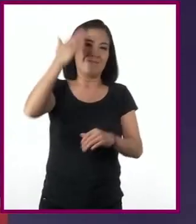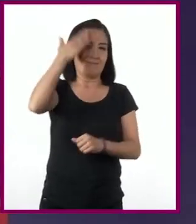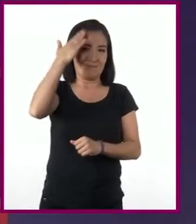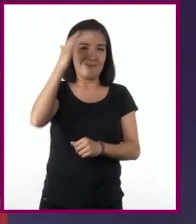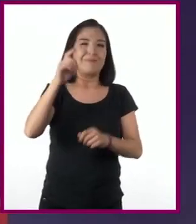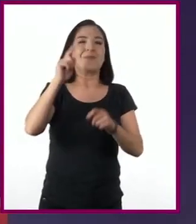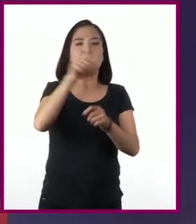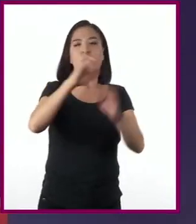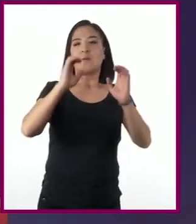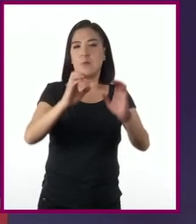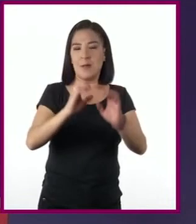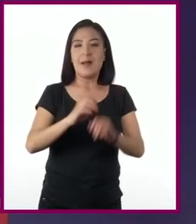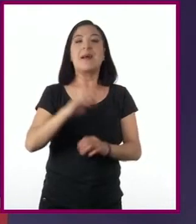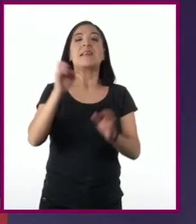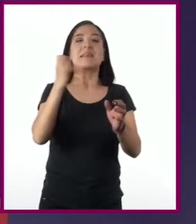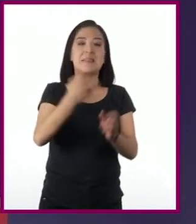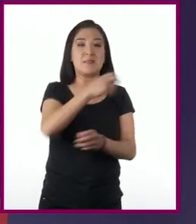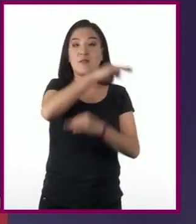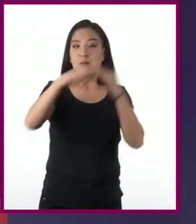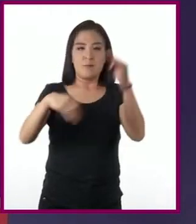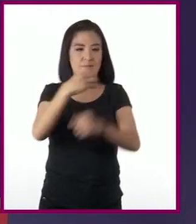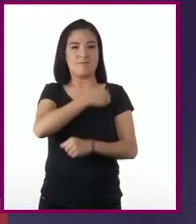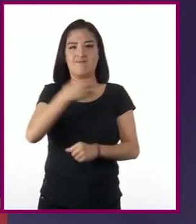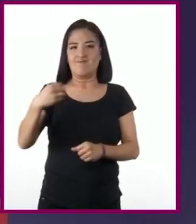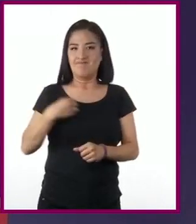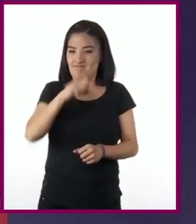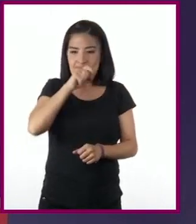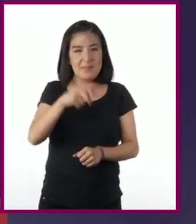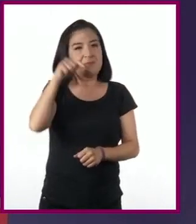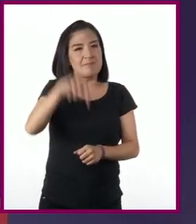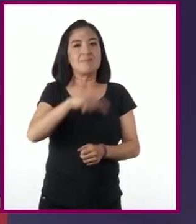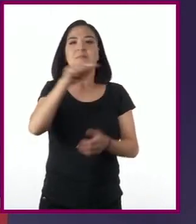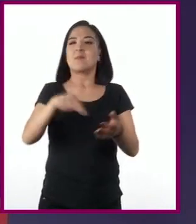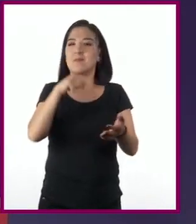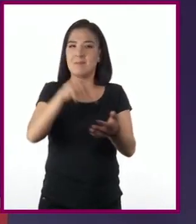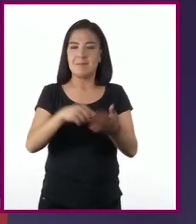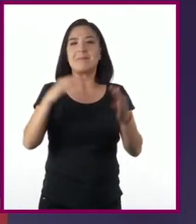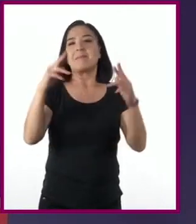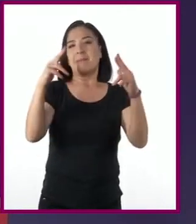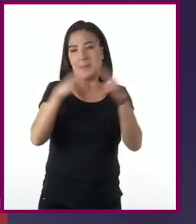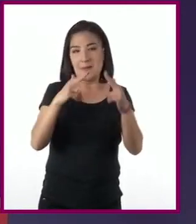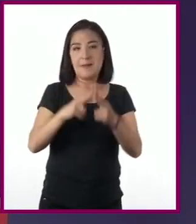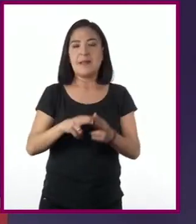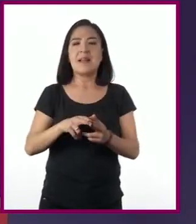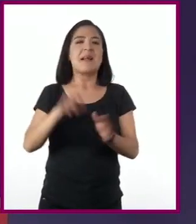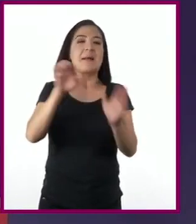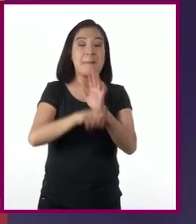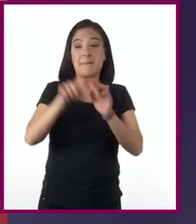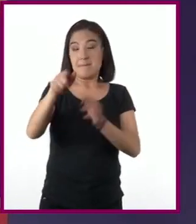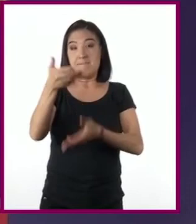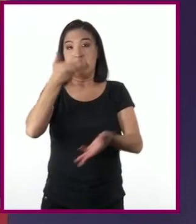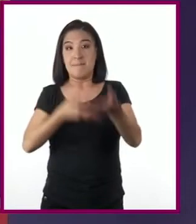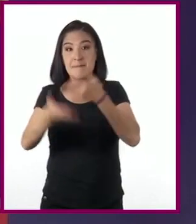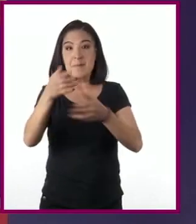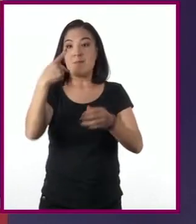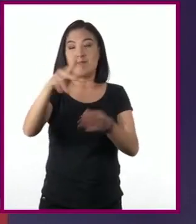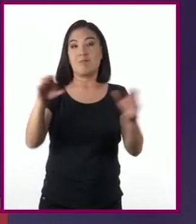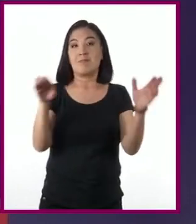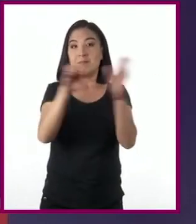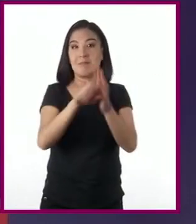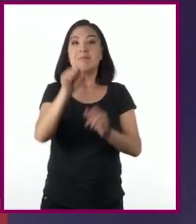tenemos obligaciones, incluso en nuestro propio espacio. Si ustedes comparten una habitación con otros miembros de la